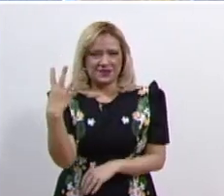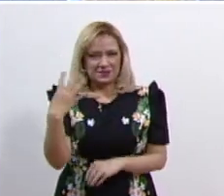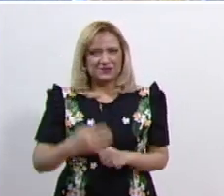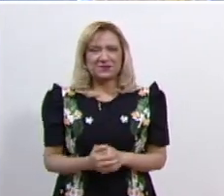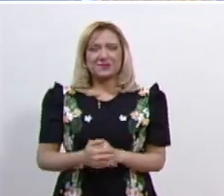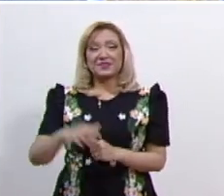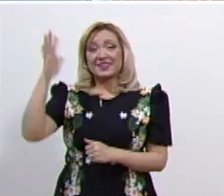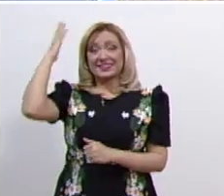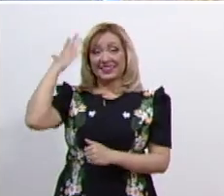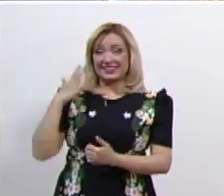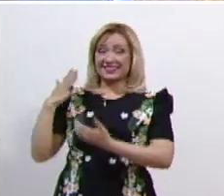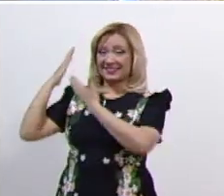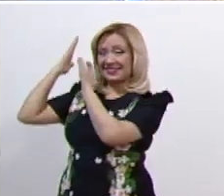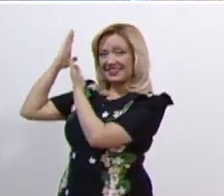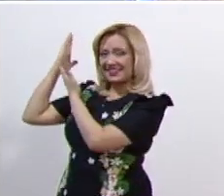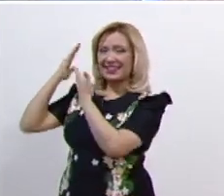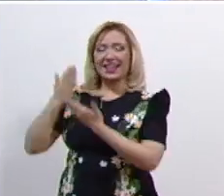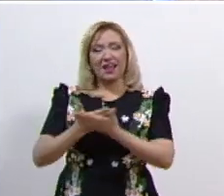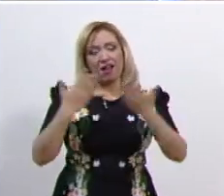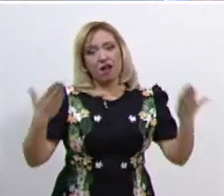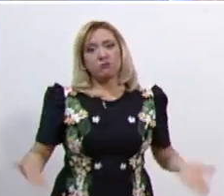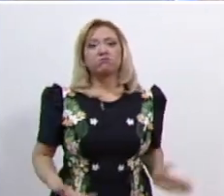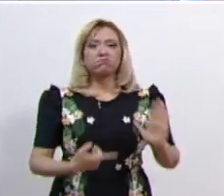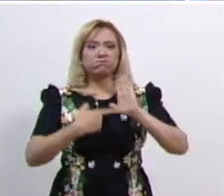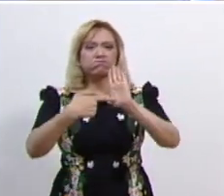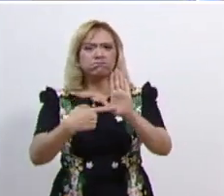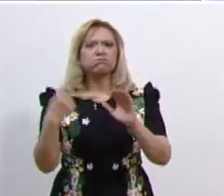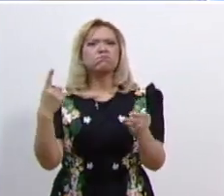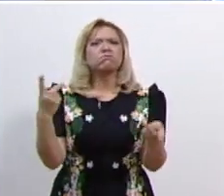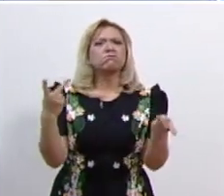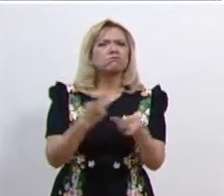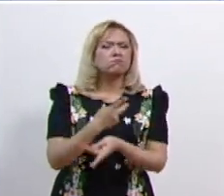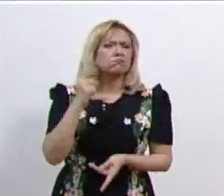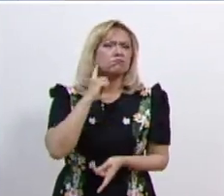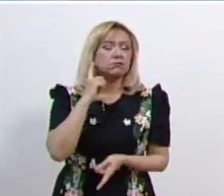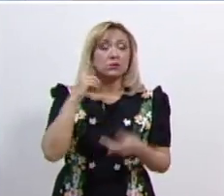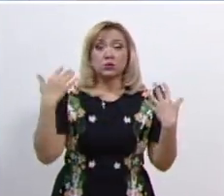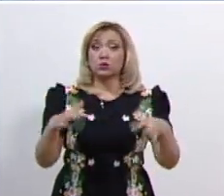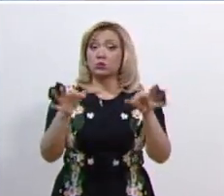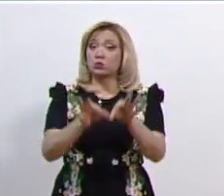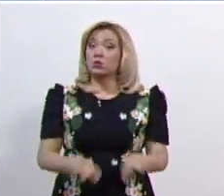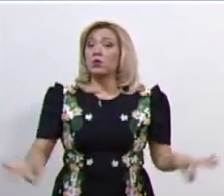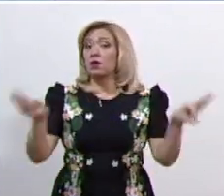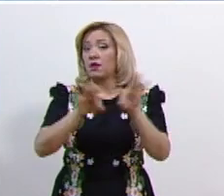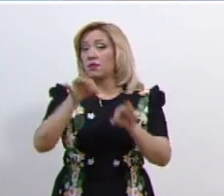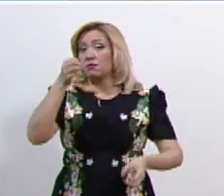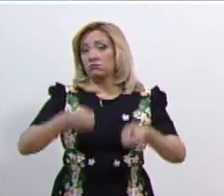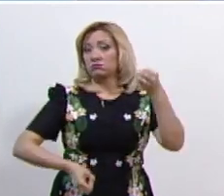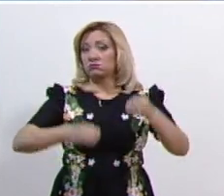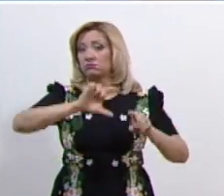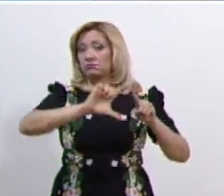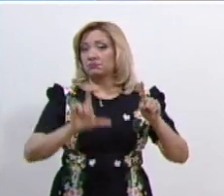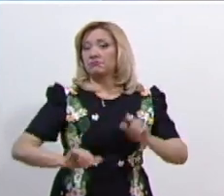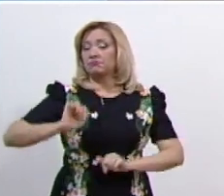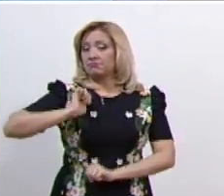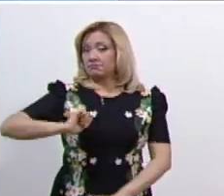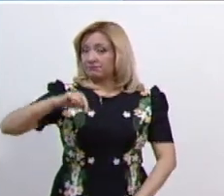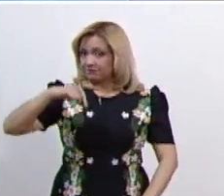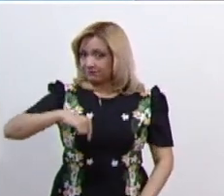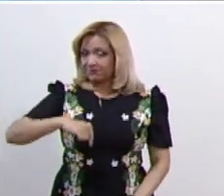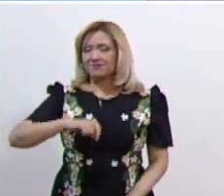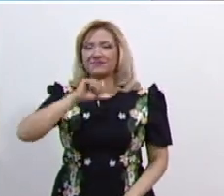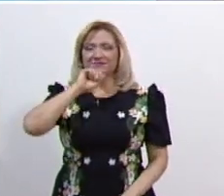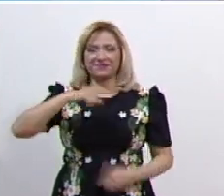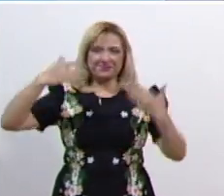Soy Lorena Sánchez Cabrera y tendré el gusto de presentar en los próximos minutos la información más reciente del Poder Judicial de la Federación. Saludo con